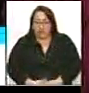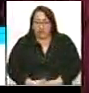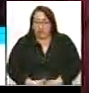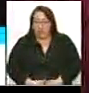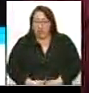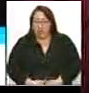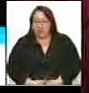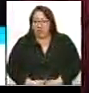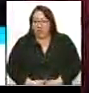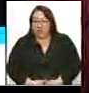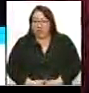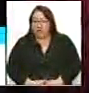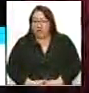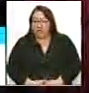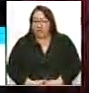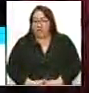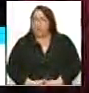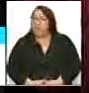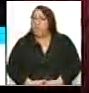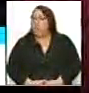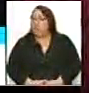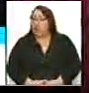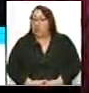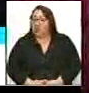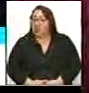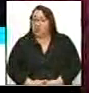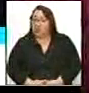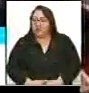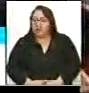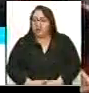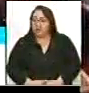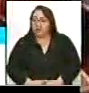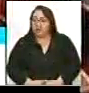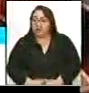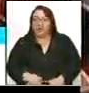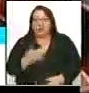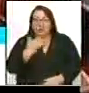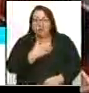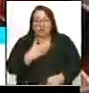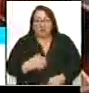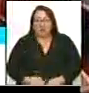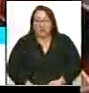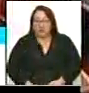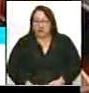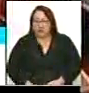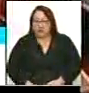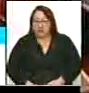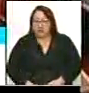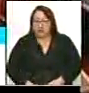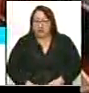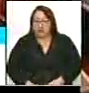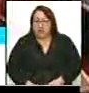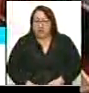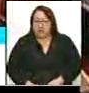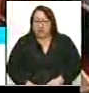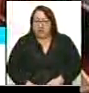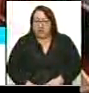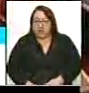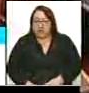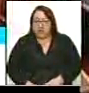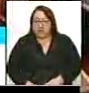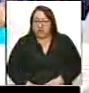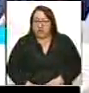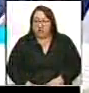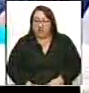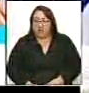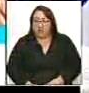Gracias, congresista Arauz. Congresista Ibérico. Sí, gracias, presidenta. Alianza para el Progreso es un partido de origen